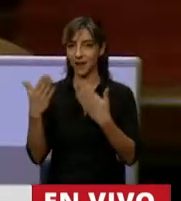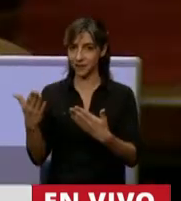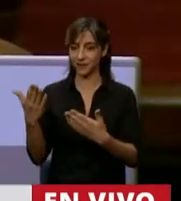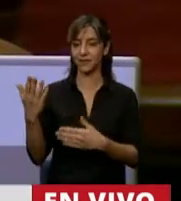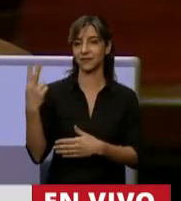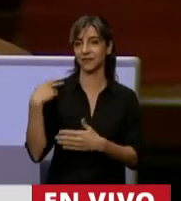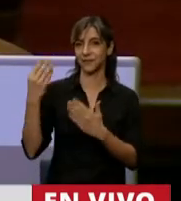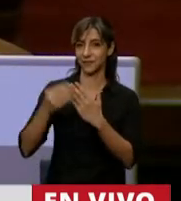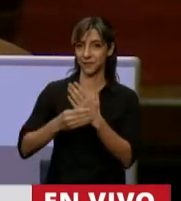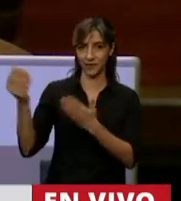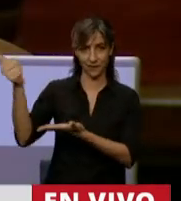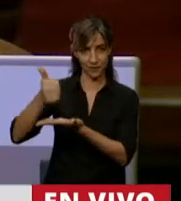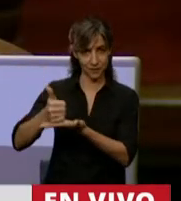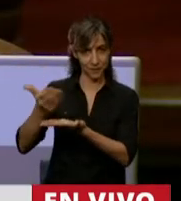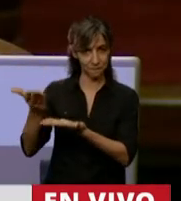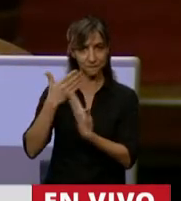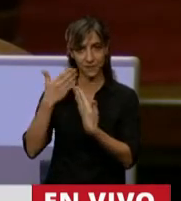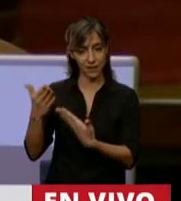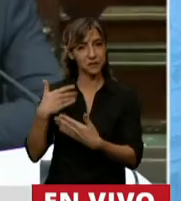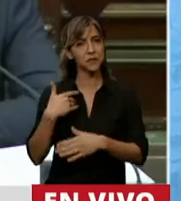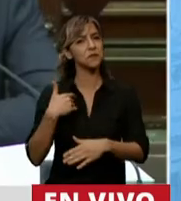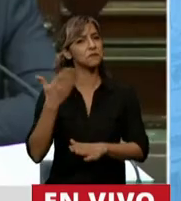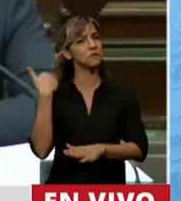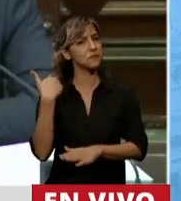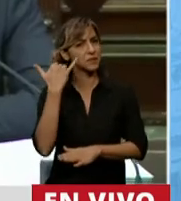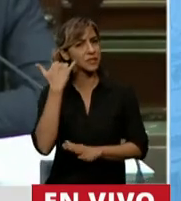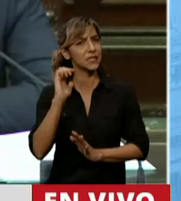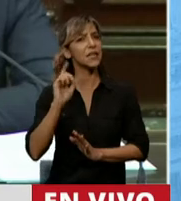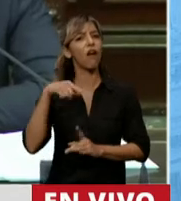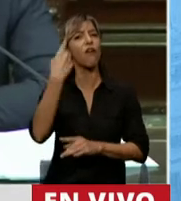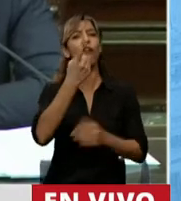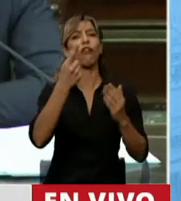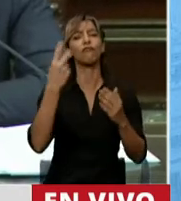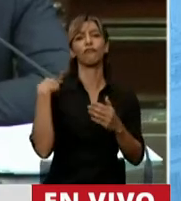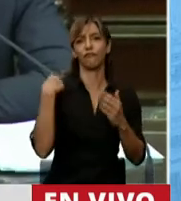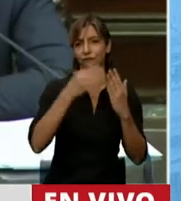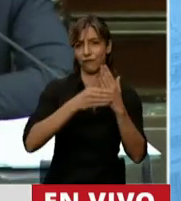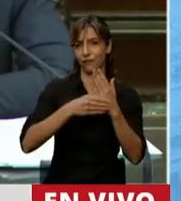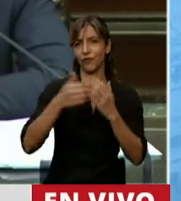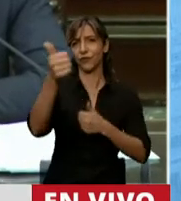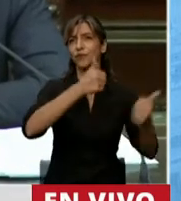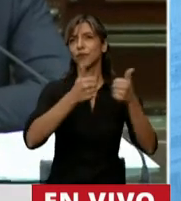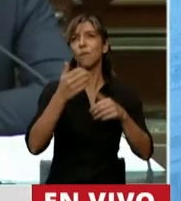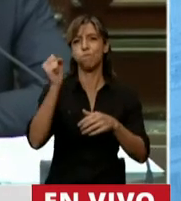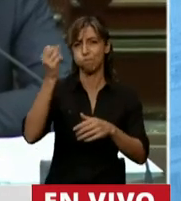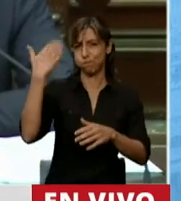visto muchas presentaciones de muchos jefes de gabinete porque tengo un cuarto mandato en esta Cámara. Y